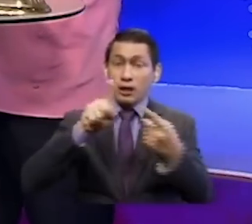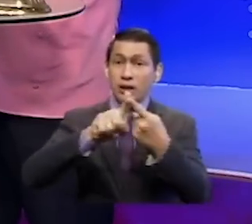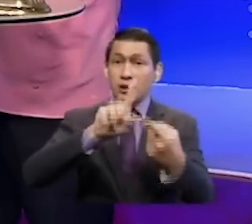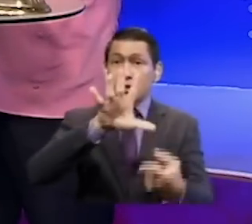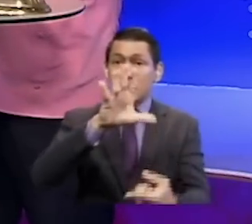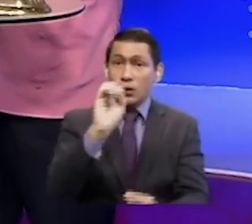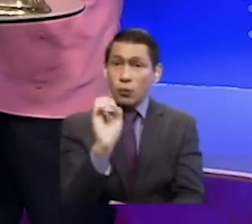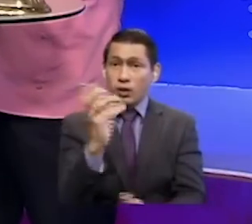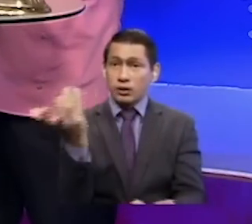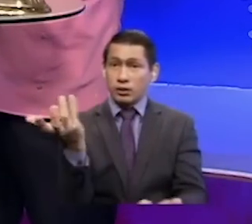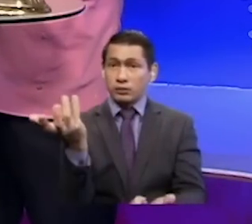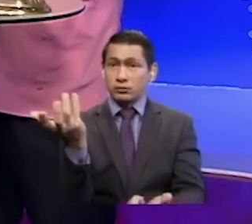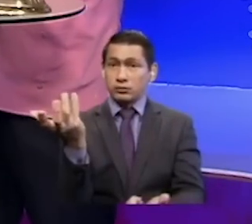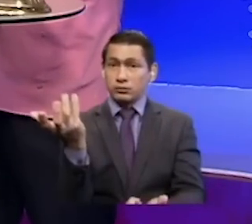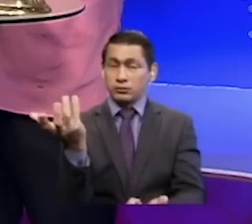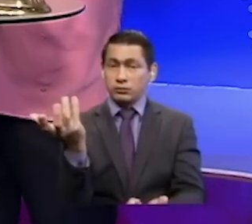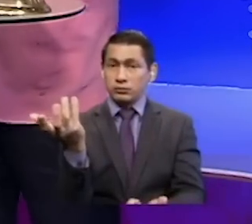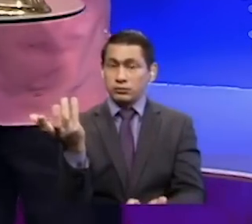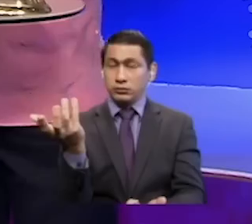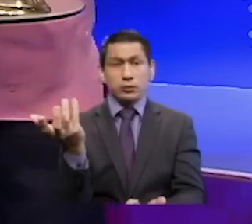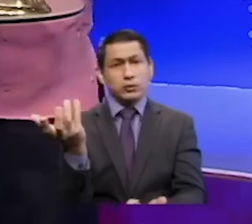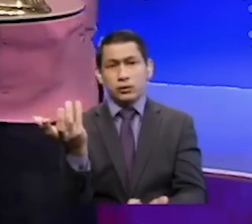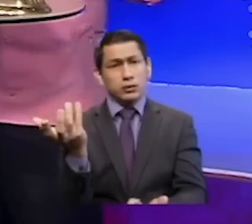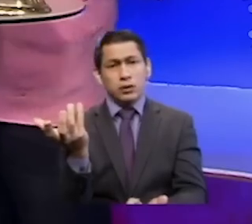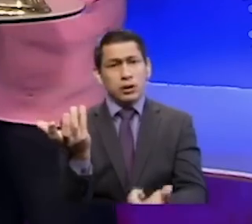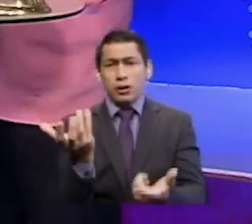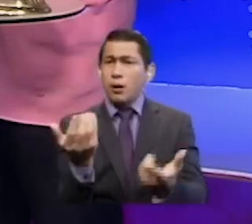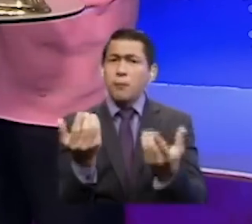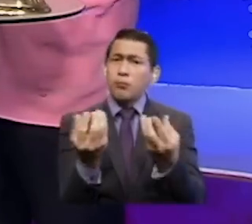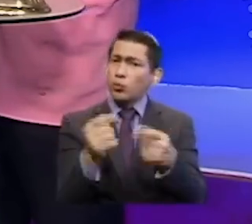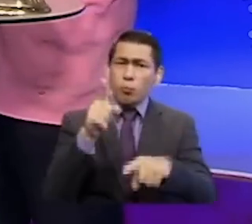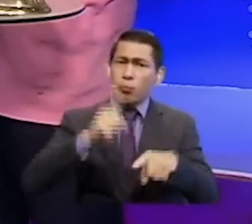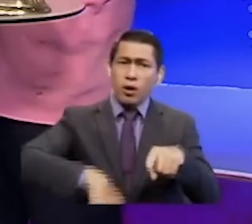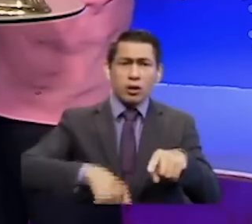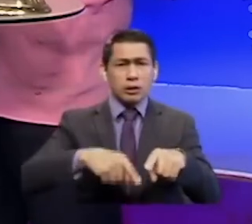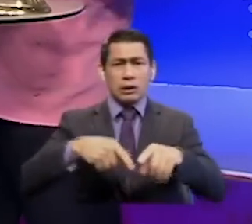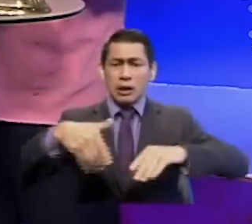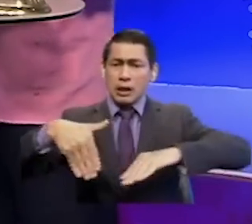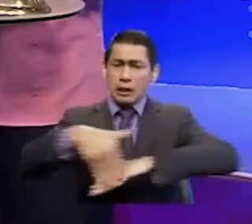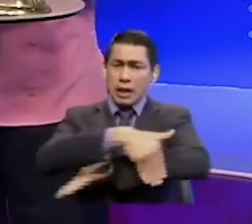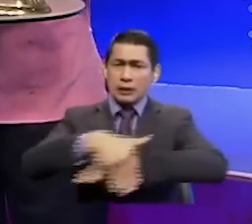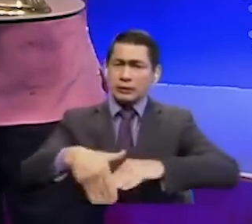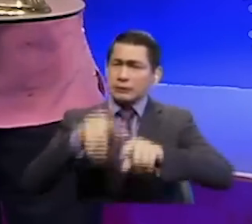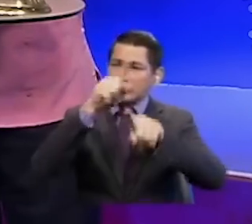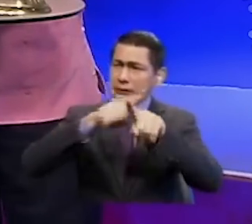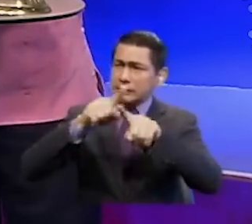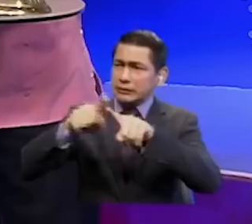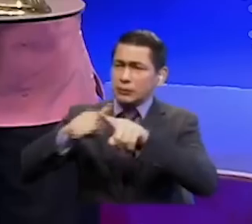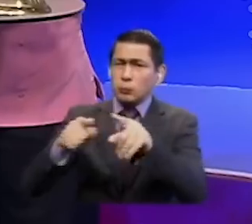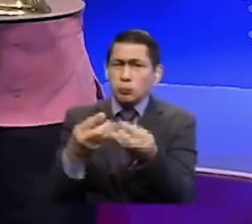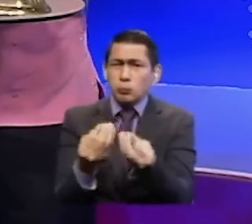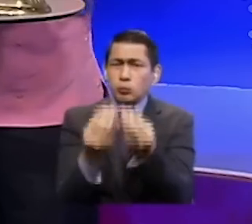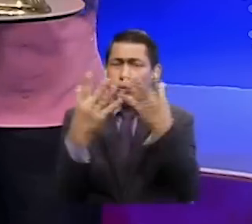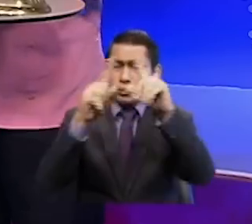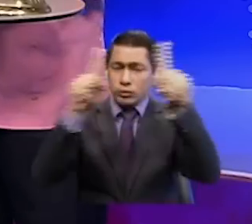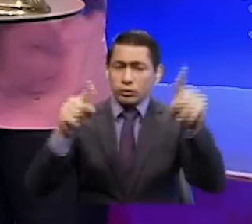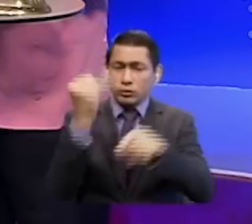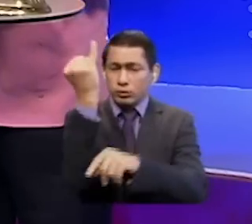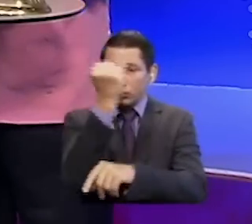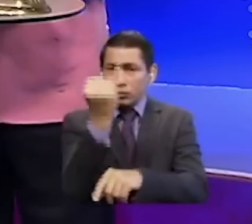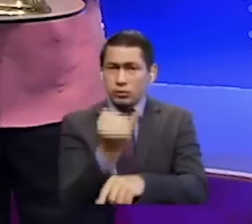colocando a 2 metros cada señal de tránsito para recordarte la velocidad a la que tienes que ir. Pues si ya tú debes de saber, inclusive cuando tienes la